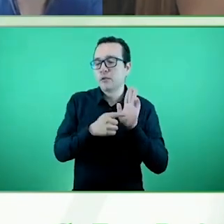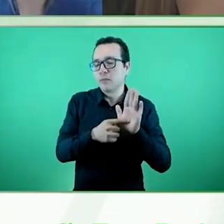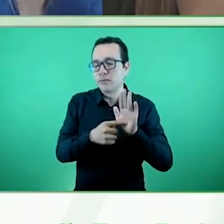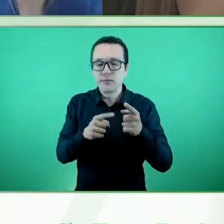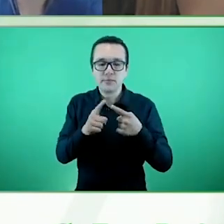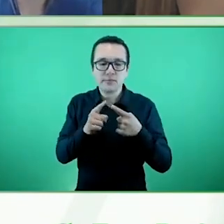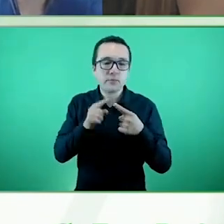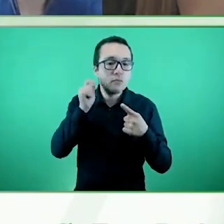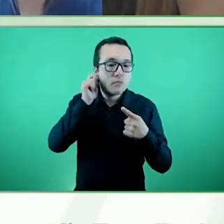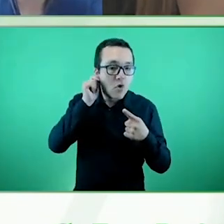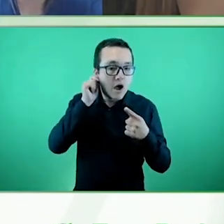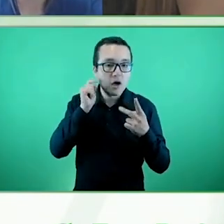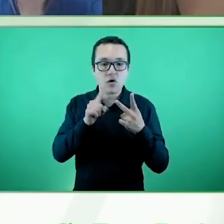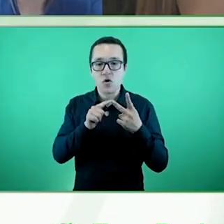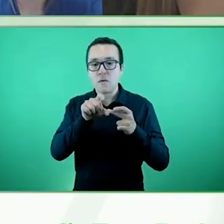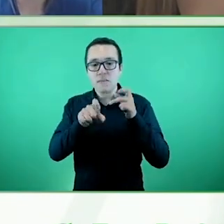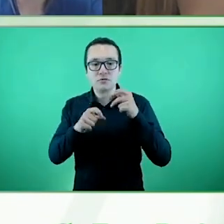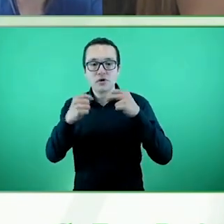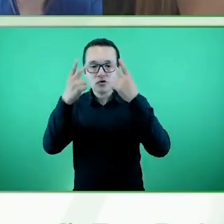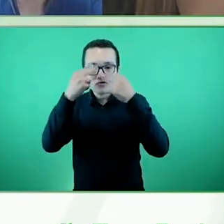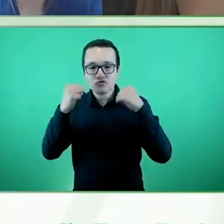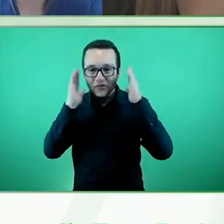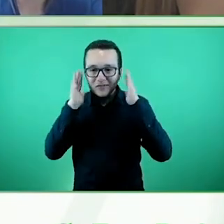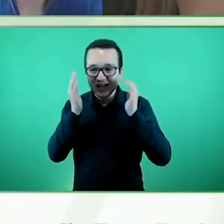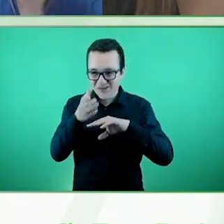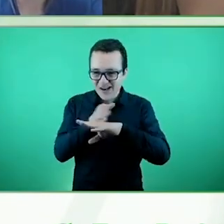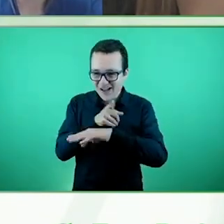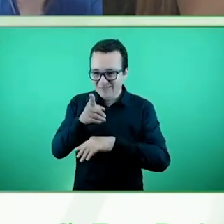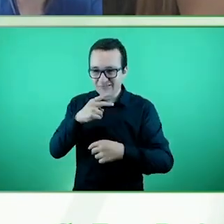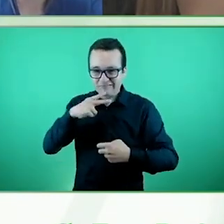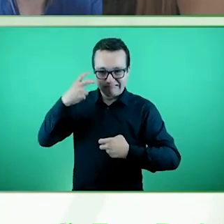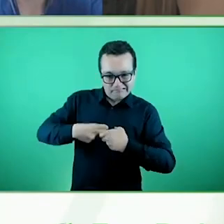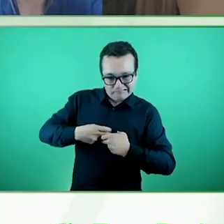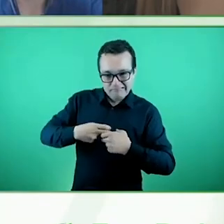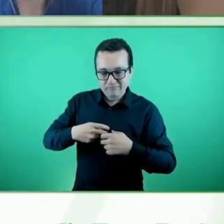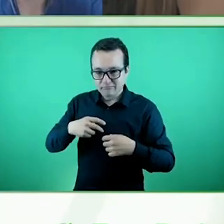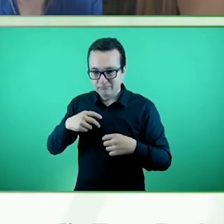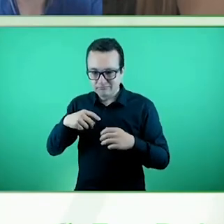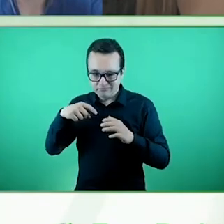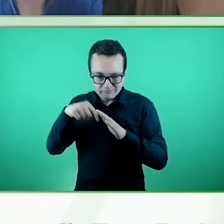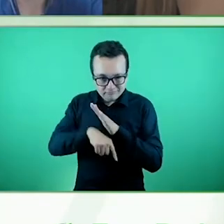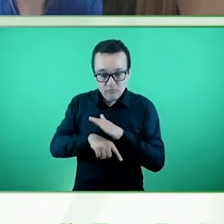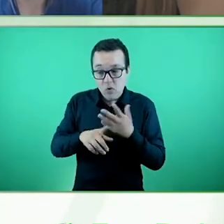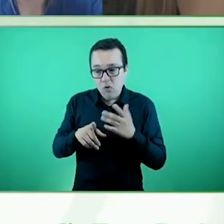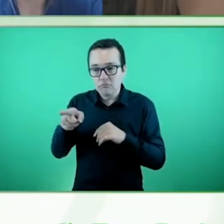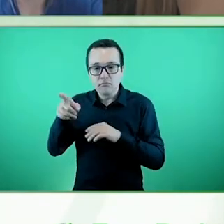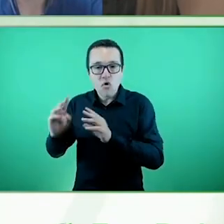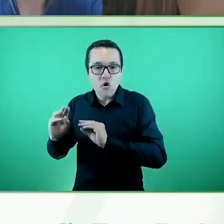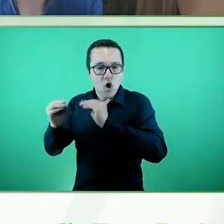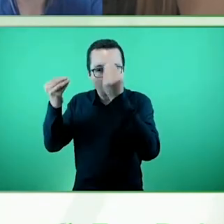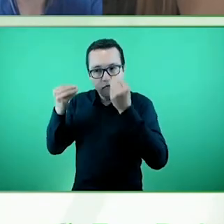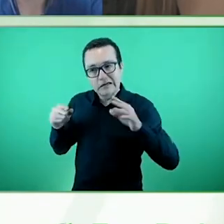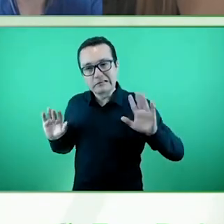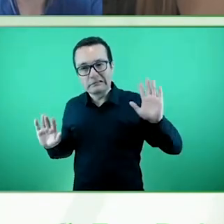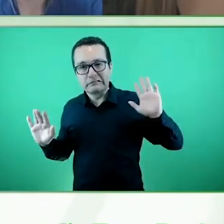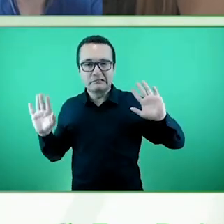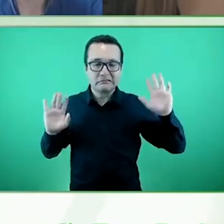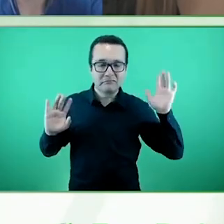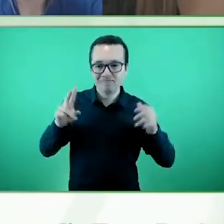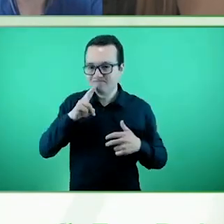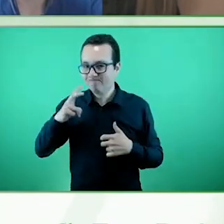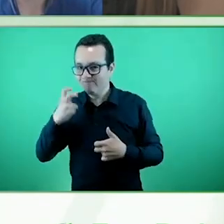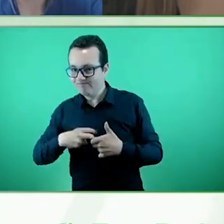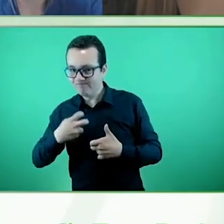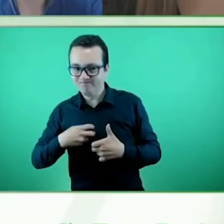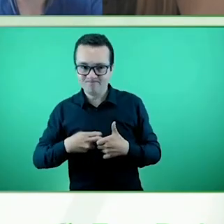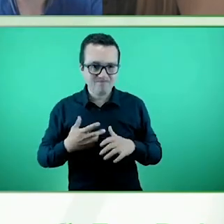con sordoceguera, ¿no?, con mayores dificultades, como pueden ser los jóvenes que a lo mejor lo ven como un paso difícil. Y llegar